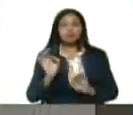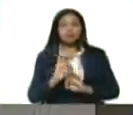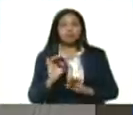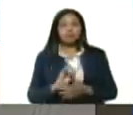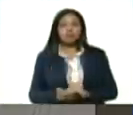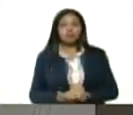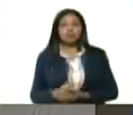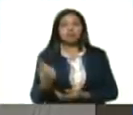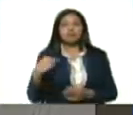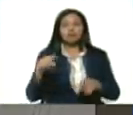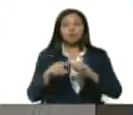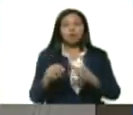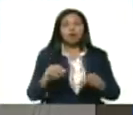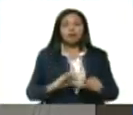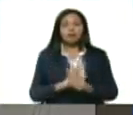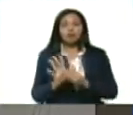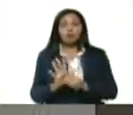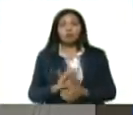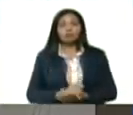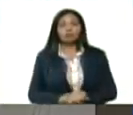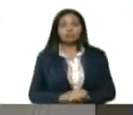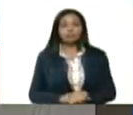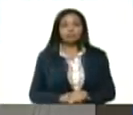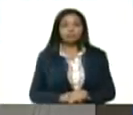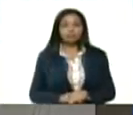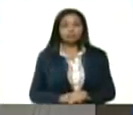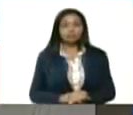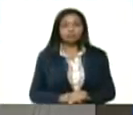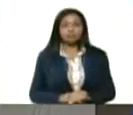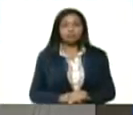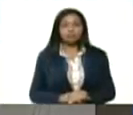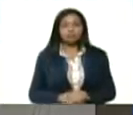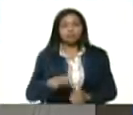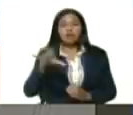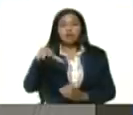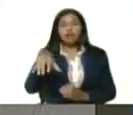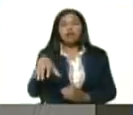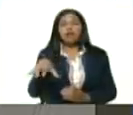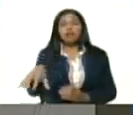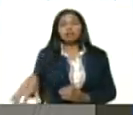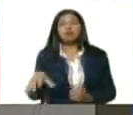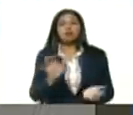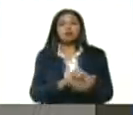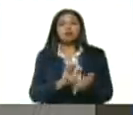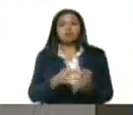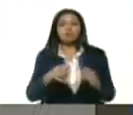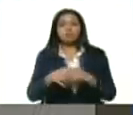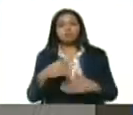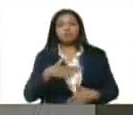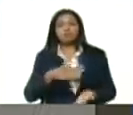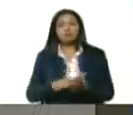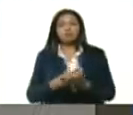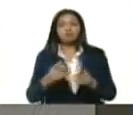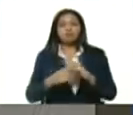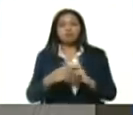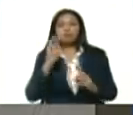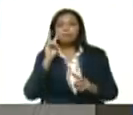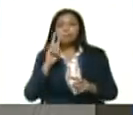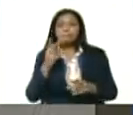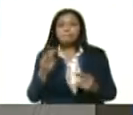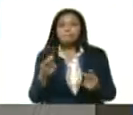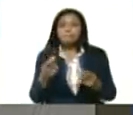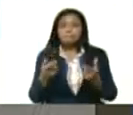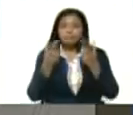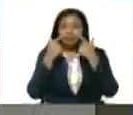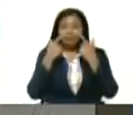de COVID-19. Así que el estado de Nueva Esparta puede estar tranquilo, pero debe estar vigilante de